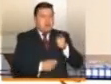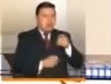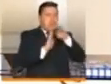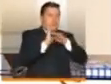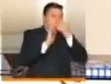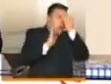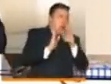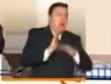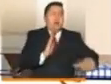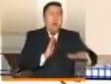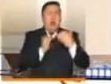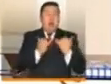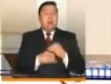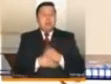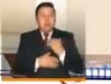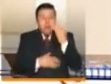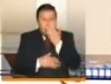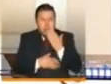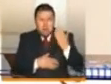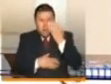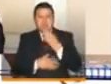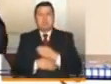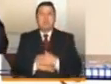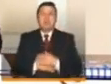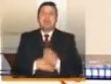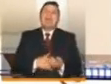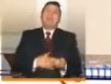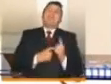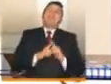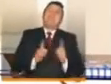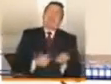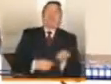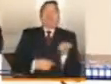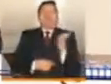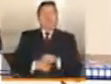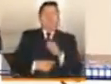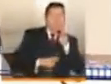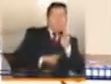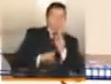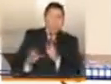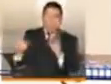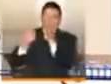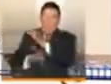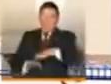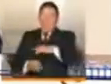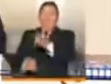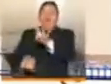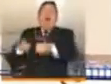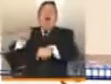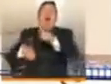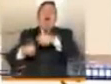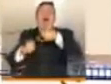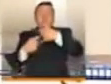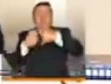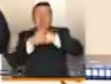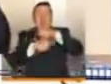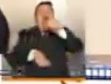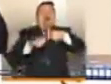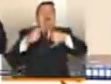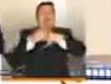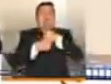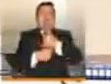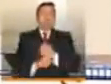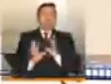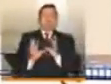prueba y que hoy se ponían a prueba pero también pudimos observar que en algunos lugares del territorio se